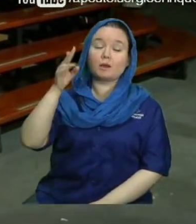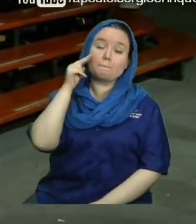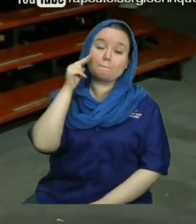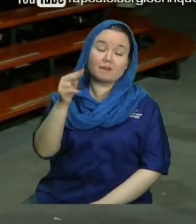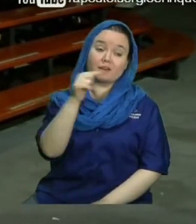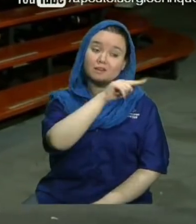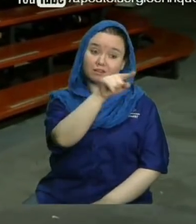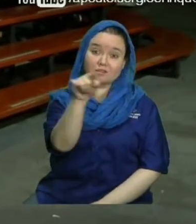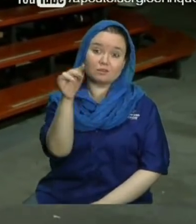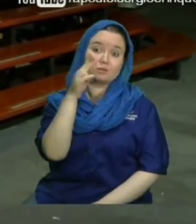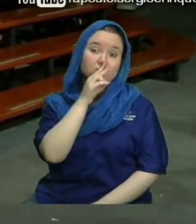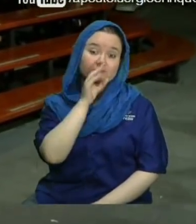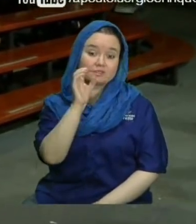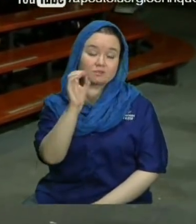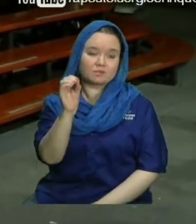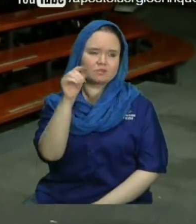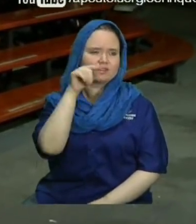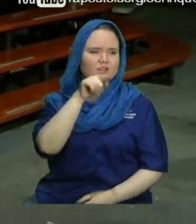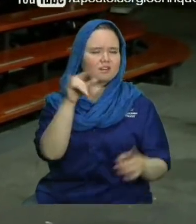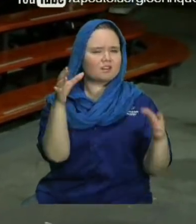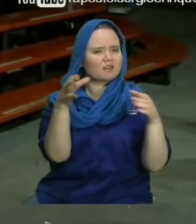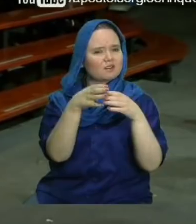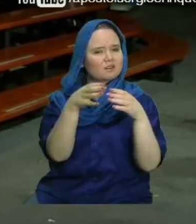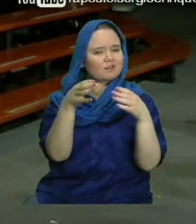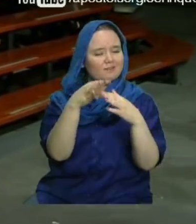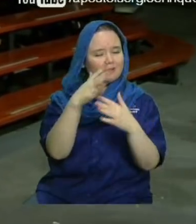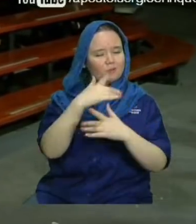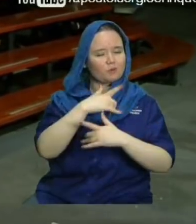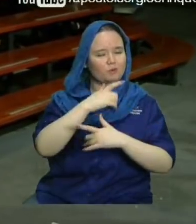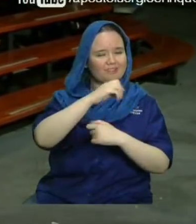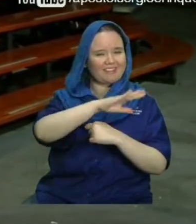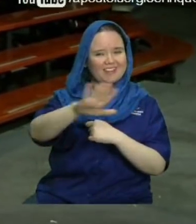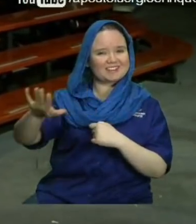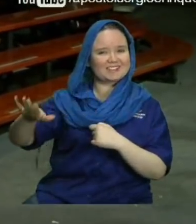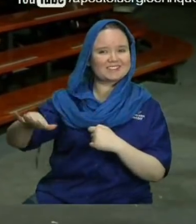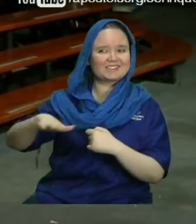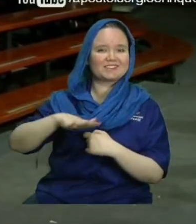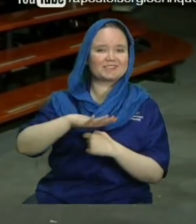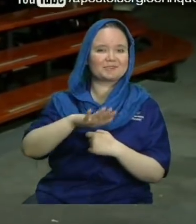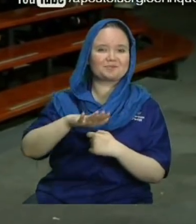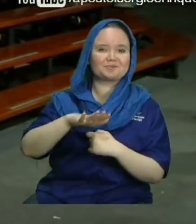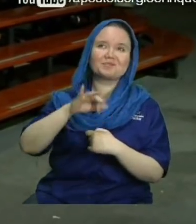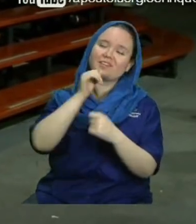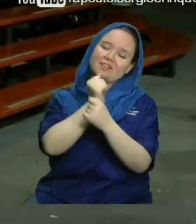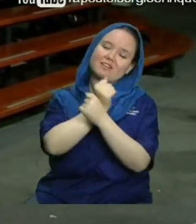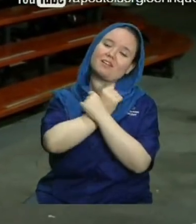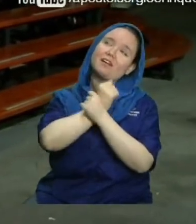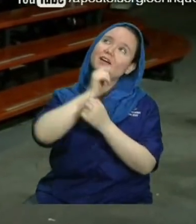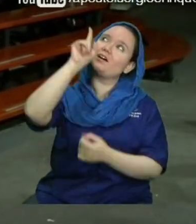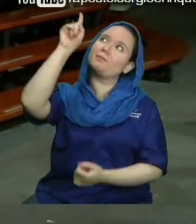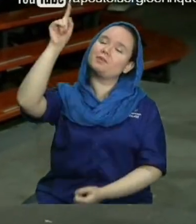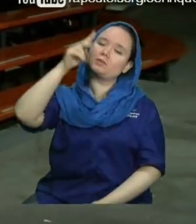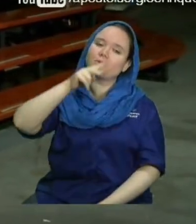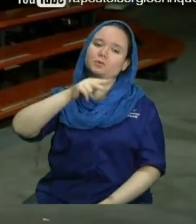hermanos, esta milicia que tú has levantado por amor a tu nombre.